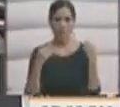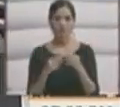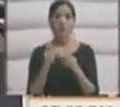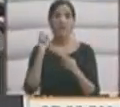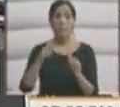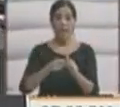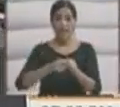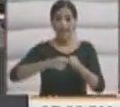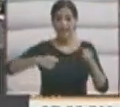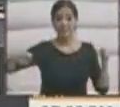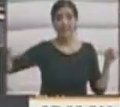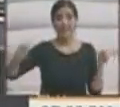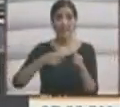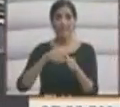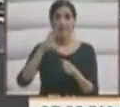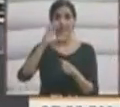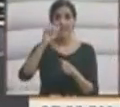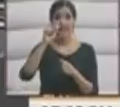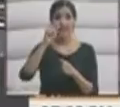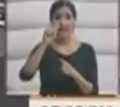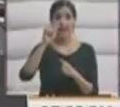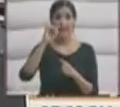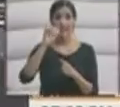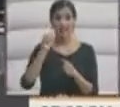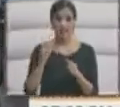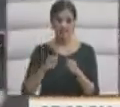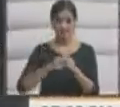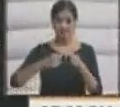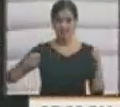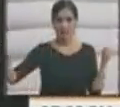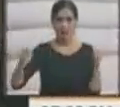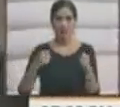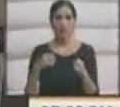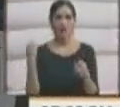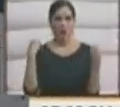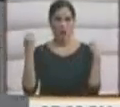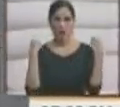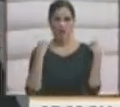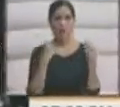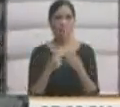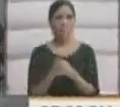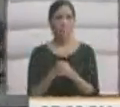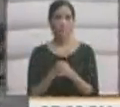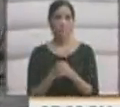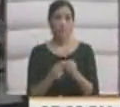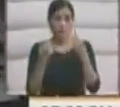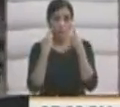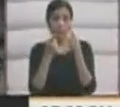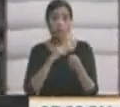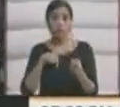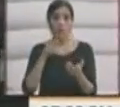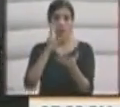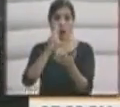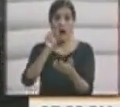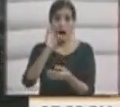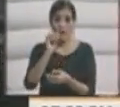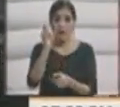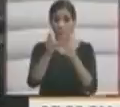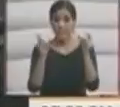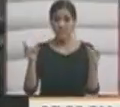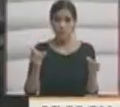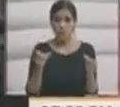aquí. Miren, nosotros fuimos a hablar con los usuarios del metro y les fuimos a preguntar qué